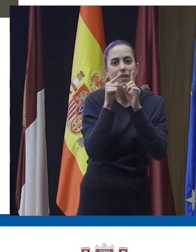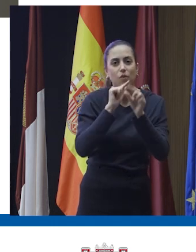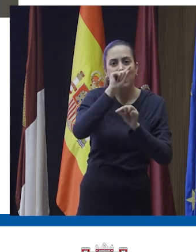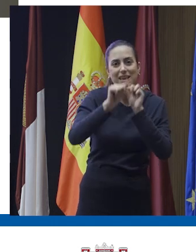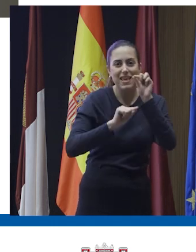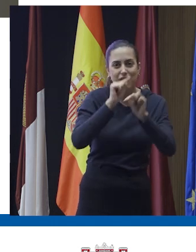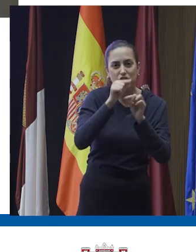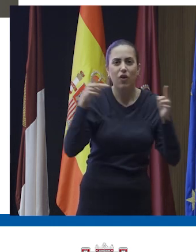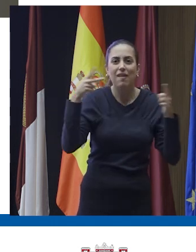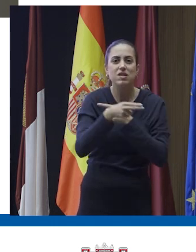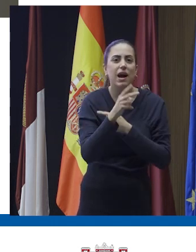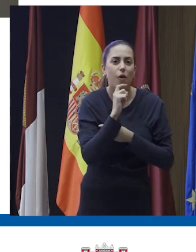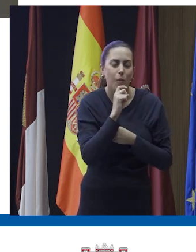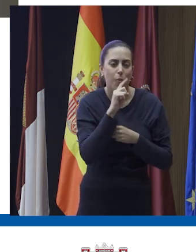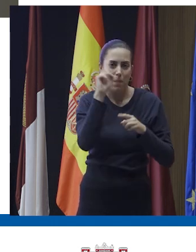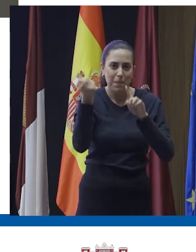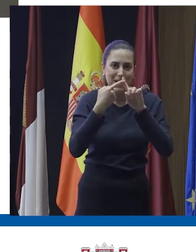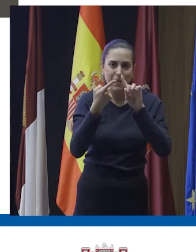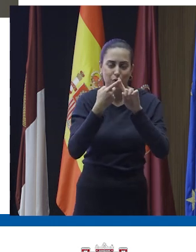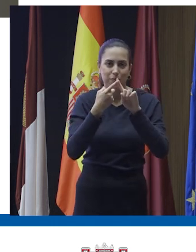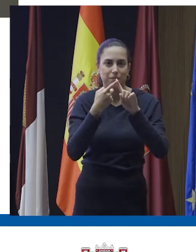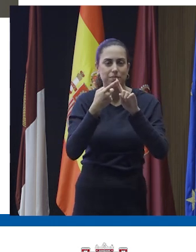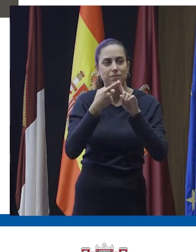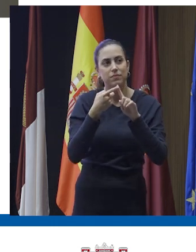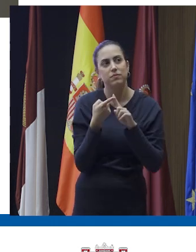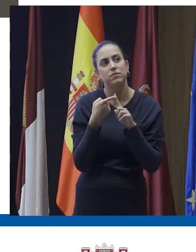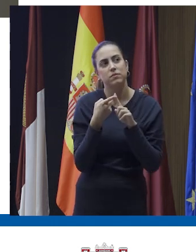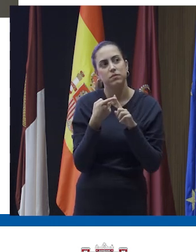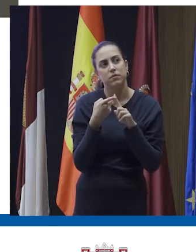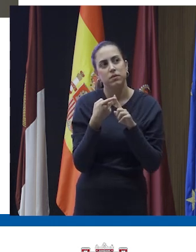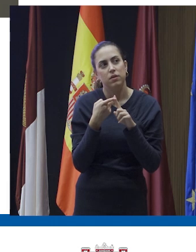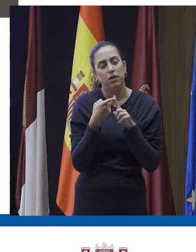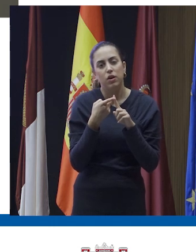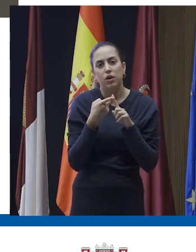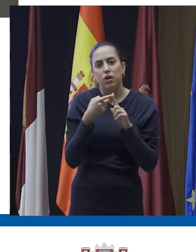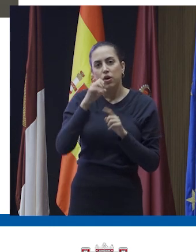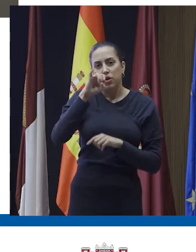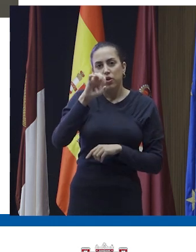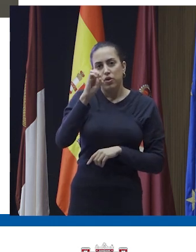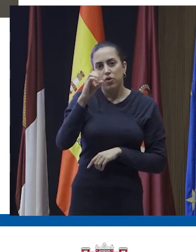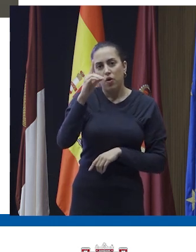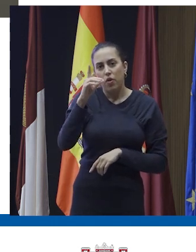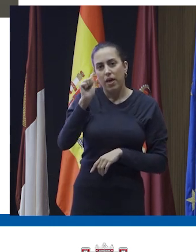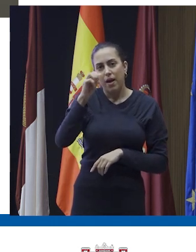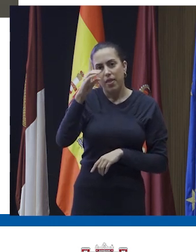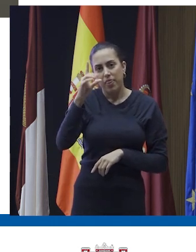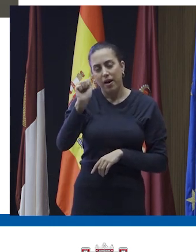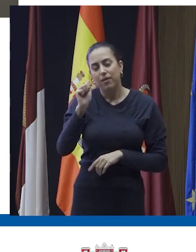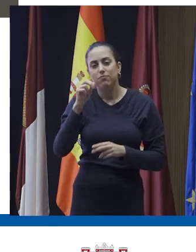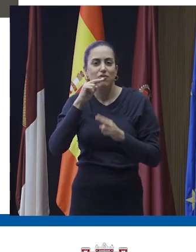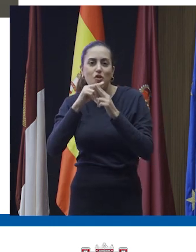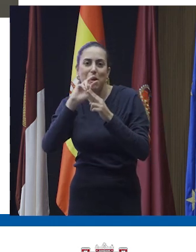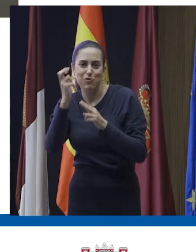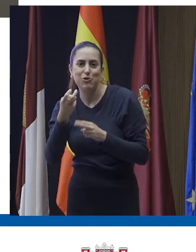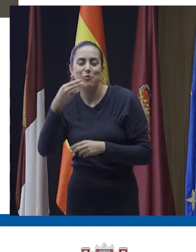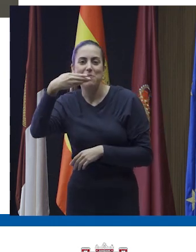cirugía de catarata son dos. Una, el uso de povidona iodada, que es el betadine diluido al 50% durante un